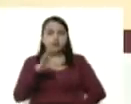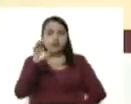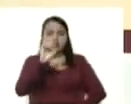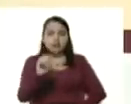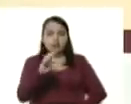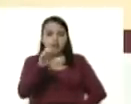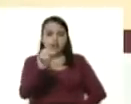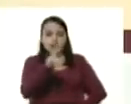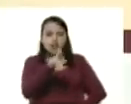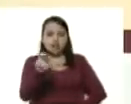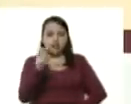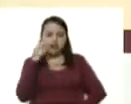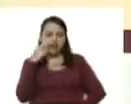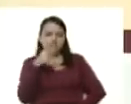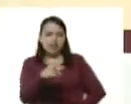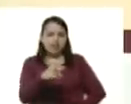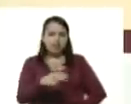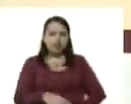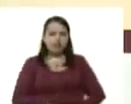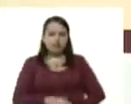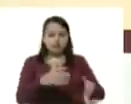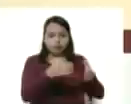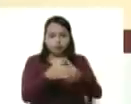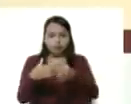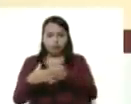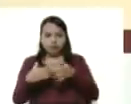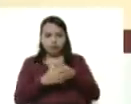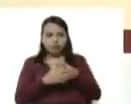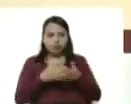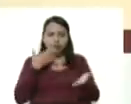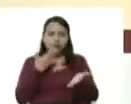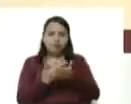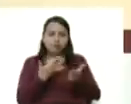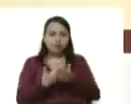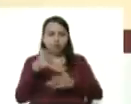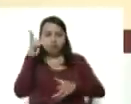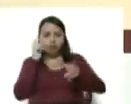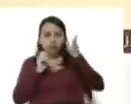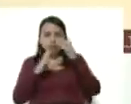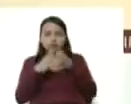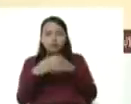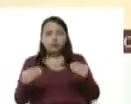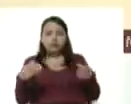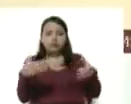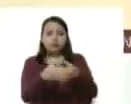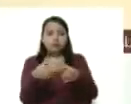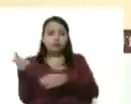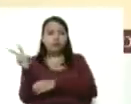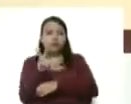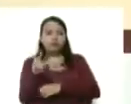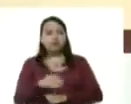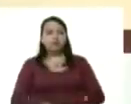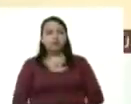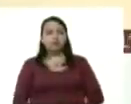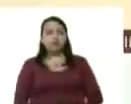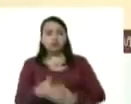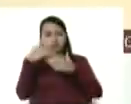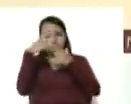aquí viendo las opciones, propuestas, escuchando a todos los sectores del país. Es una